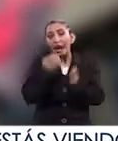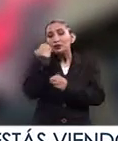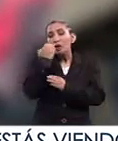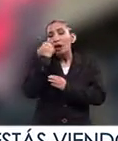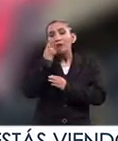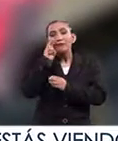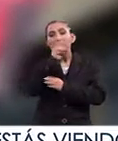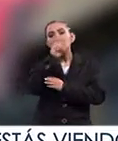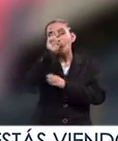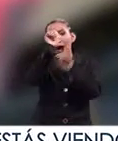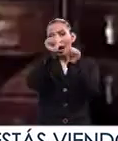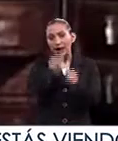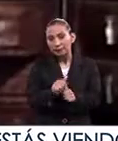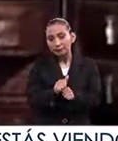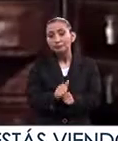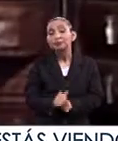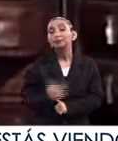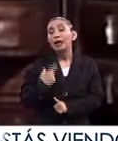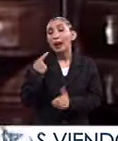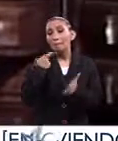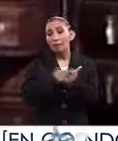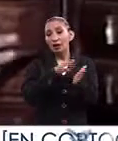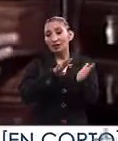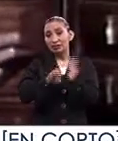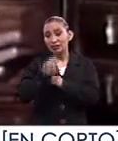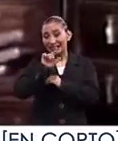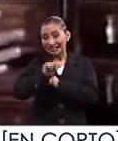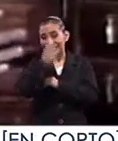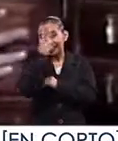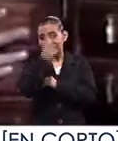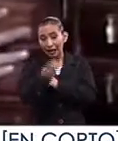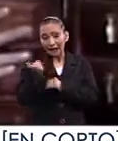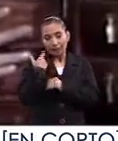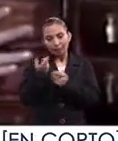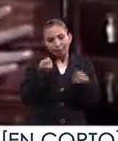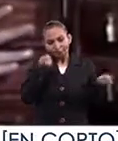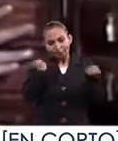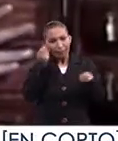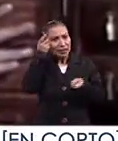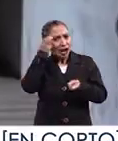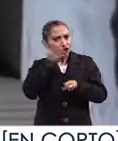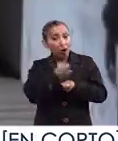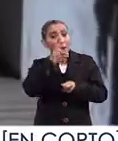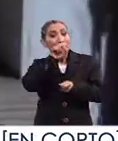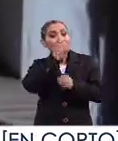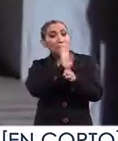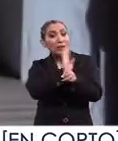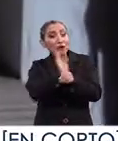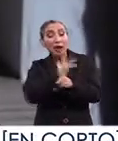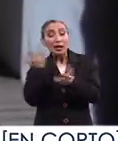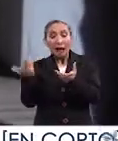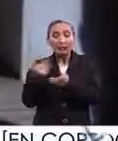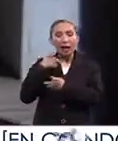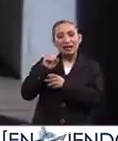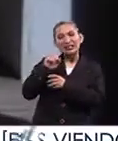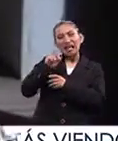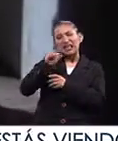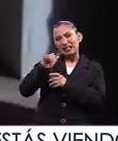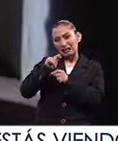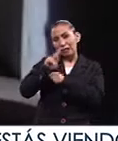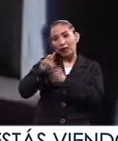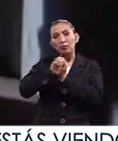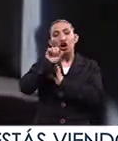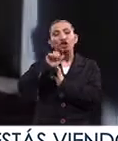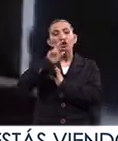School of Visual Arts. Desde 1973 ha dirigido más de 20 películas y realizado series de televisión